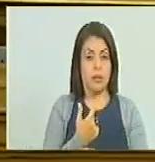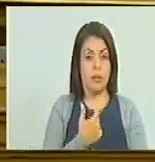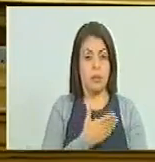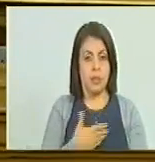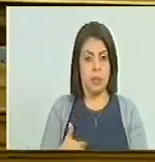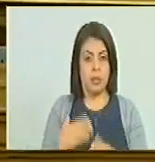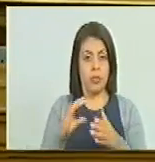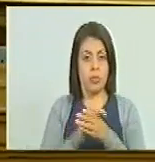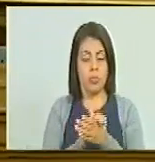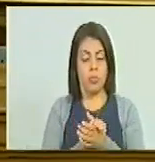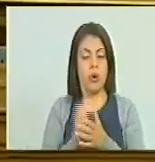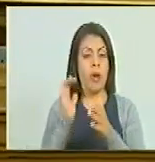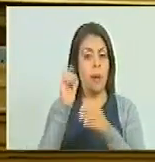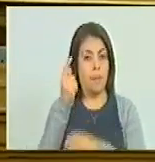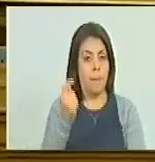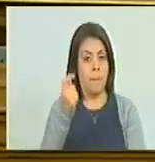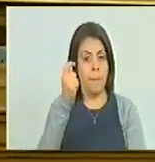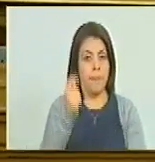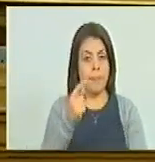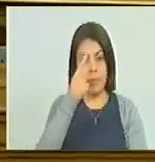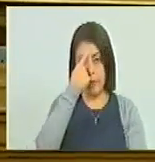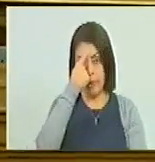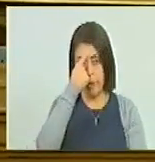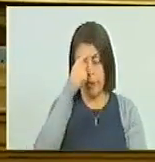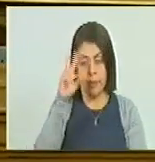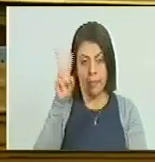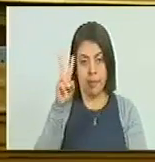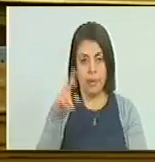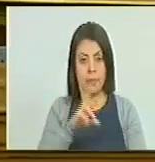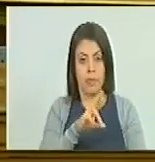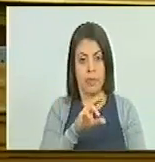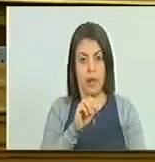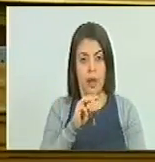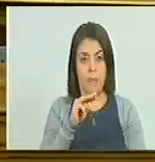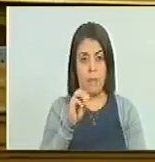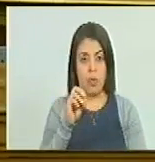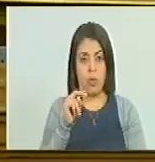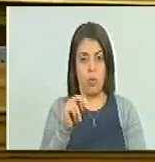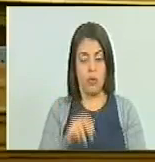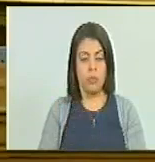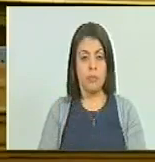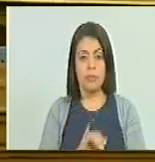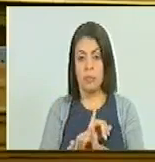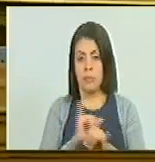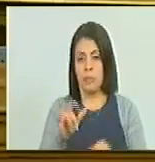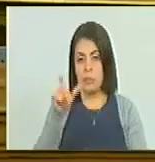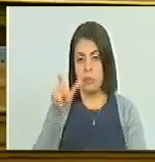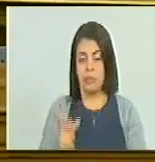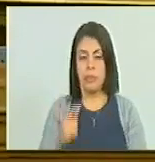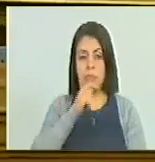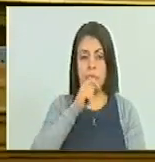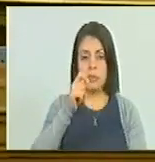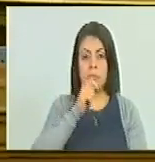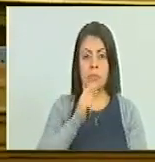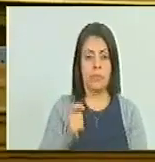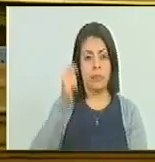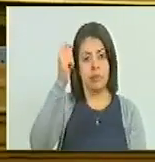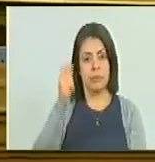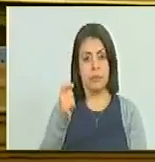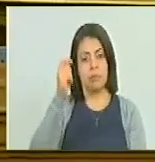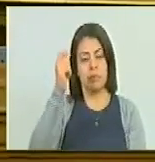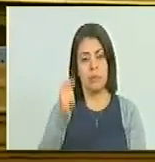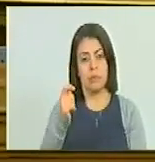Amistad Parlamentario India-Venezuela, diputado Ramón Lobo. Dejo en el derecho de palabra al